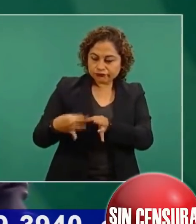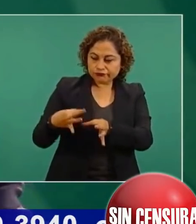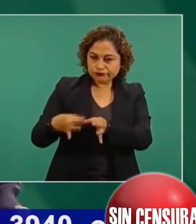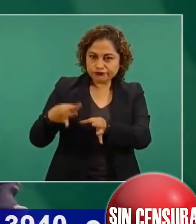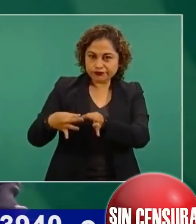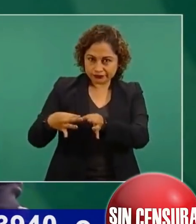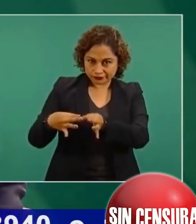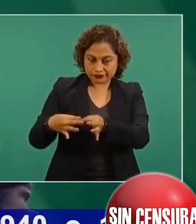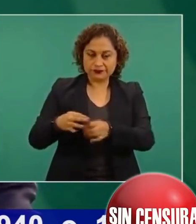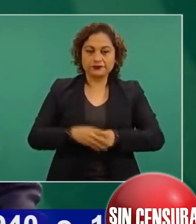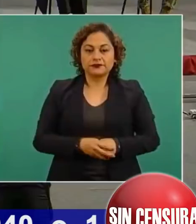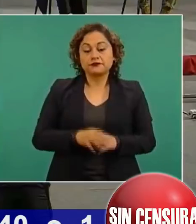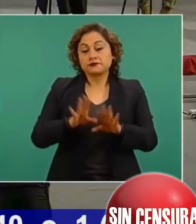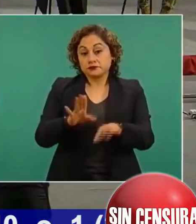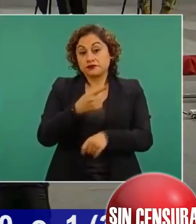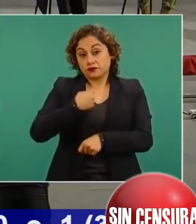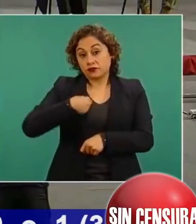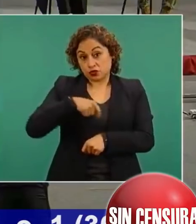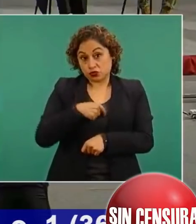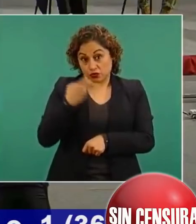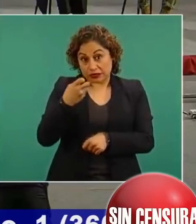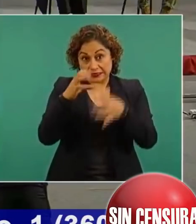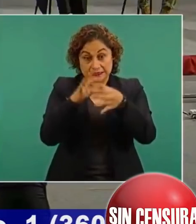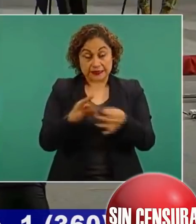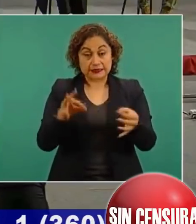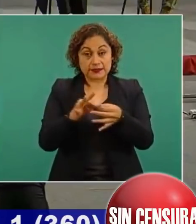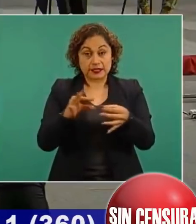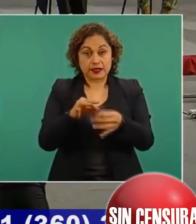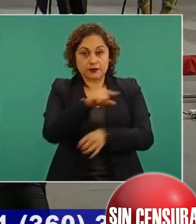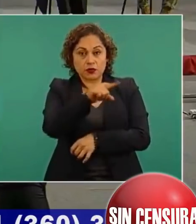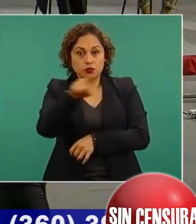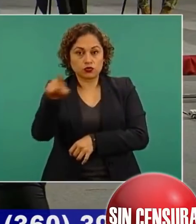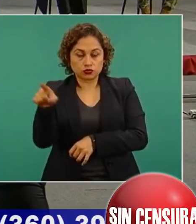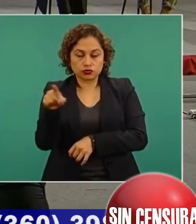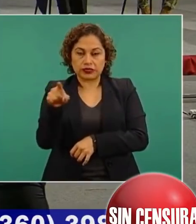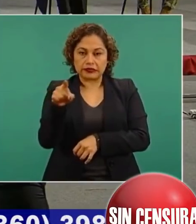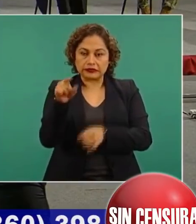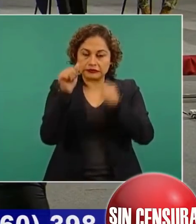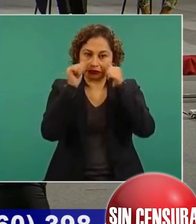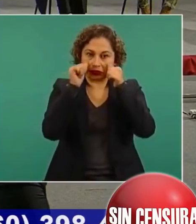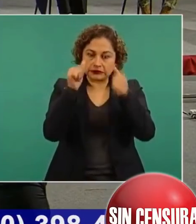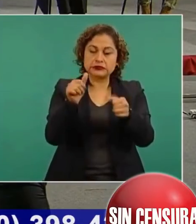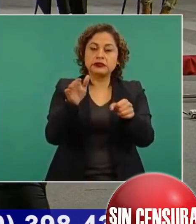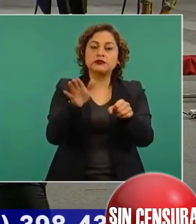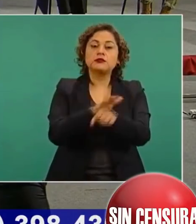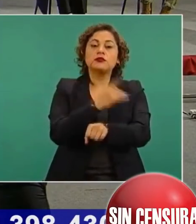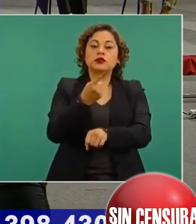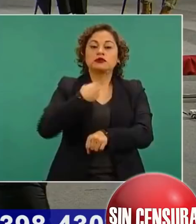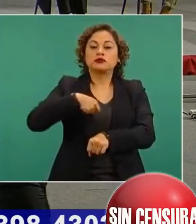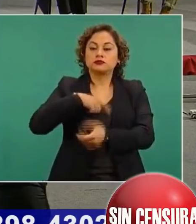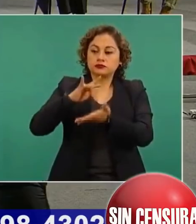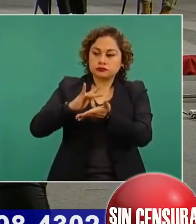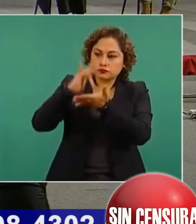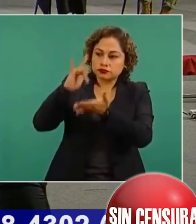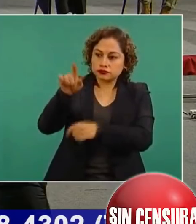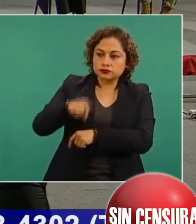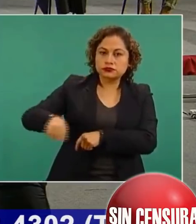logístico. Cada vez que hablamos de esto, es muy importante nuestro agradecimiento como civiles a las Fuerzas